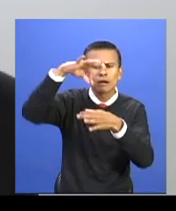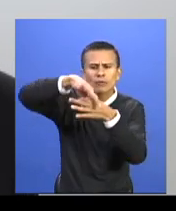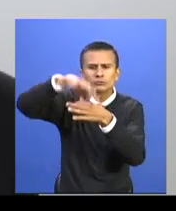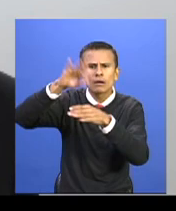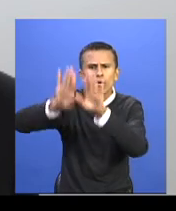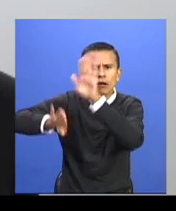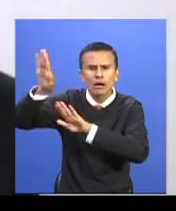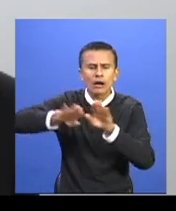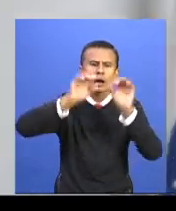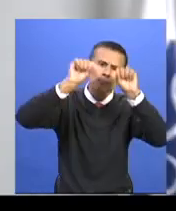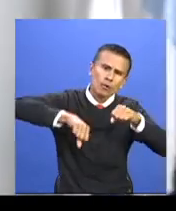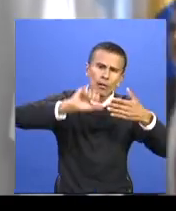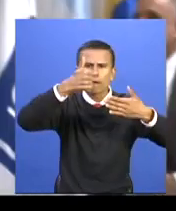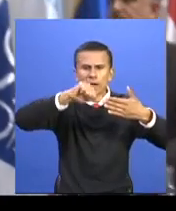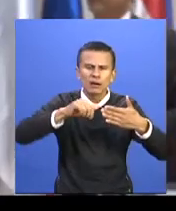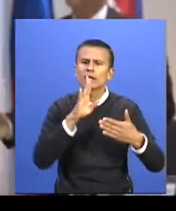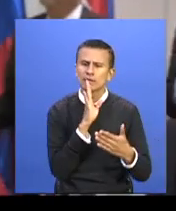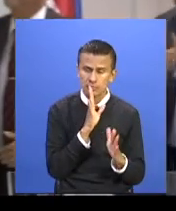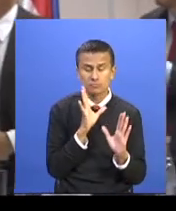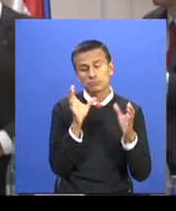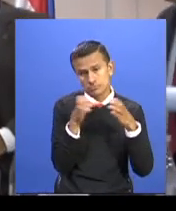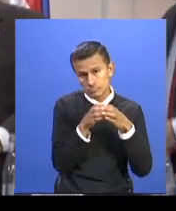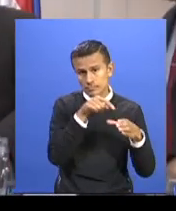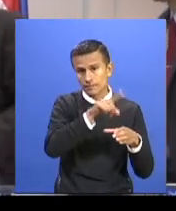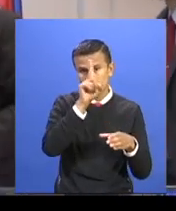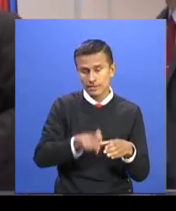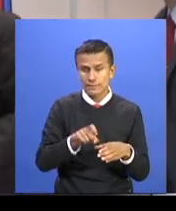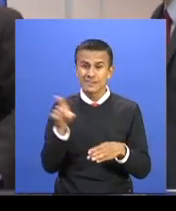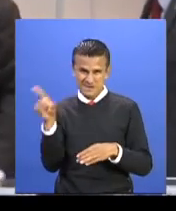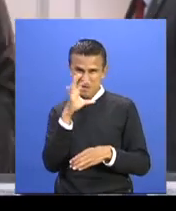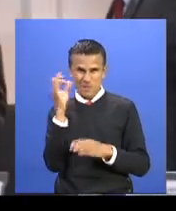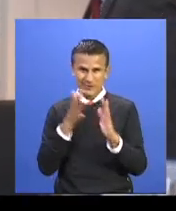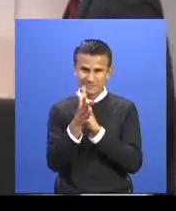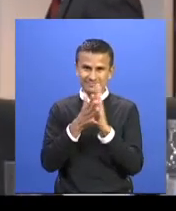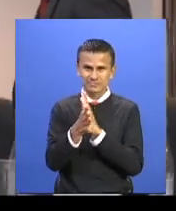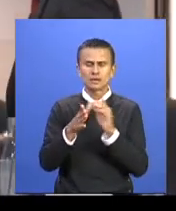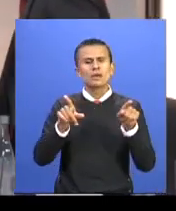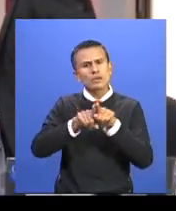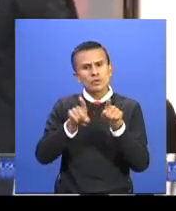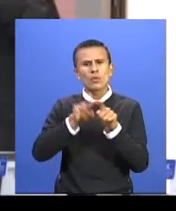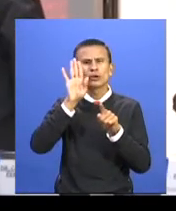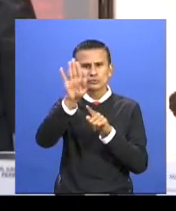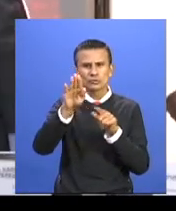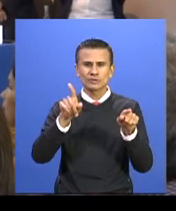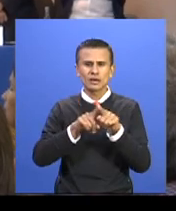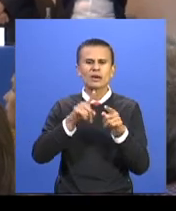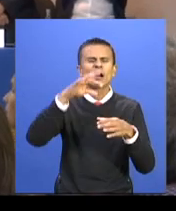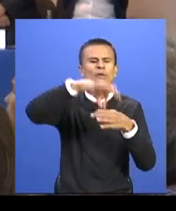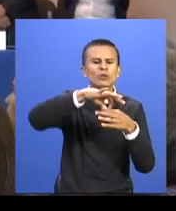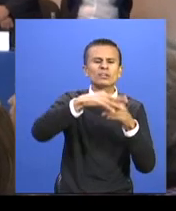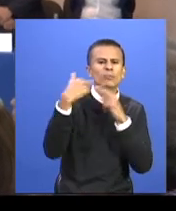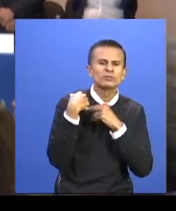los resultados electorales. En su trayectoria como registrador, Sánchez ha brindado soluciones como la